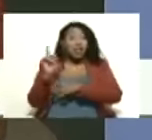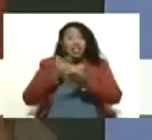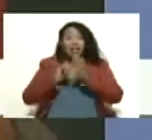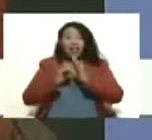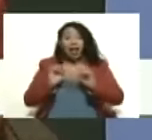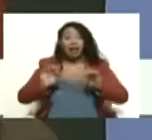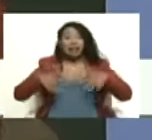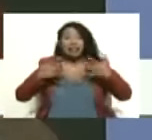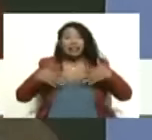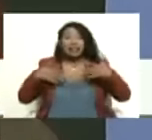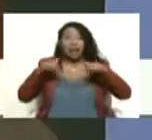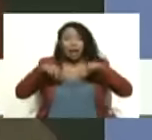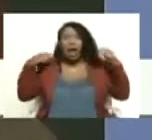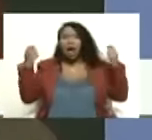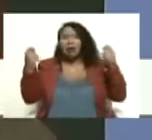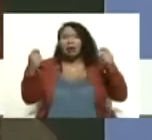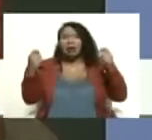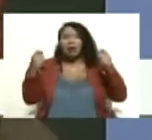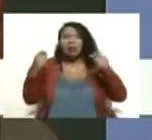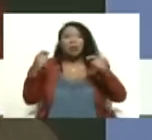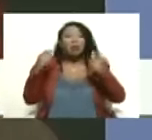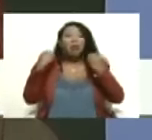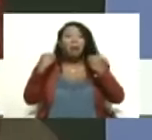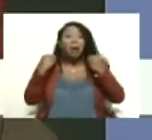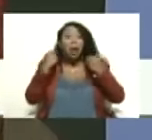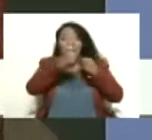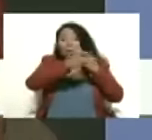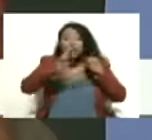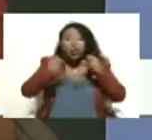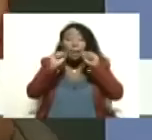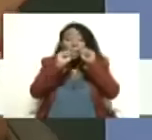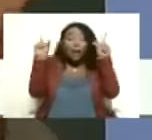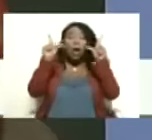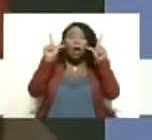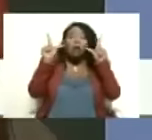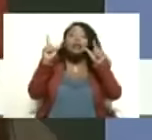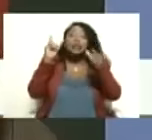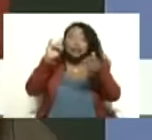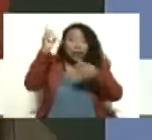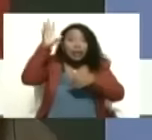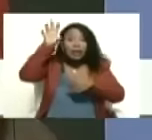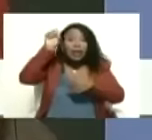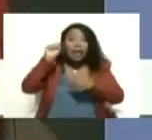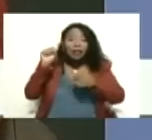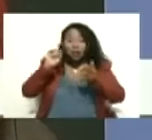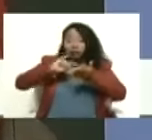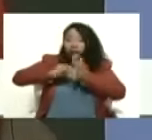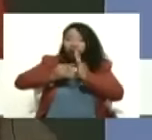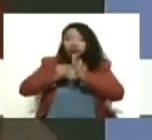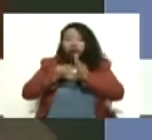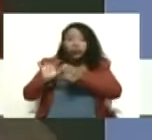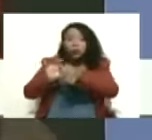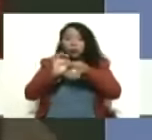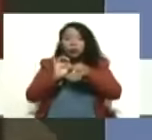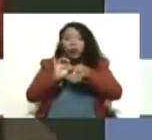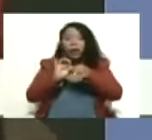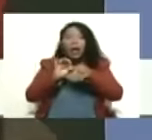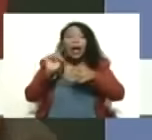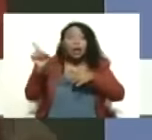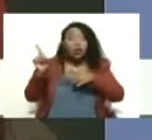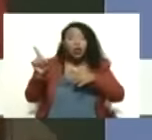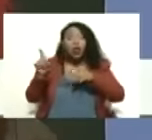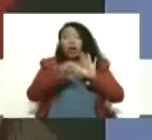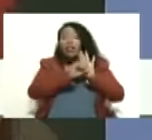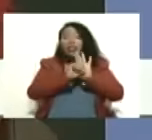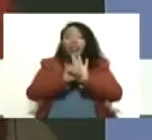campaña para despertar todos los valores de unidad pero también de las cosas que nos identifican como venezolanos y venezolanas por eso